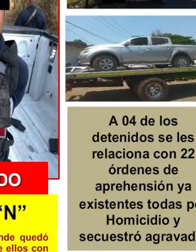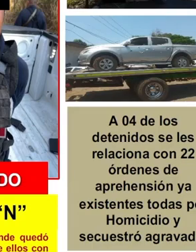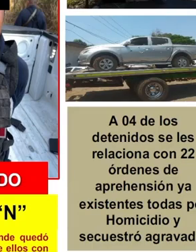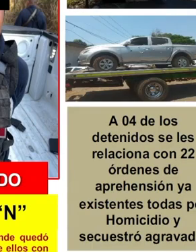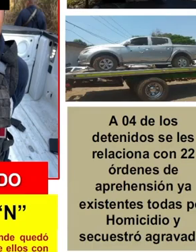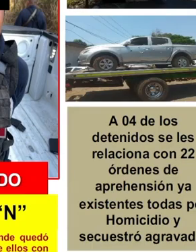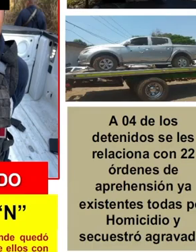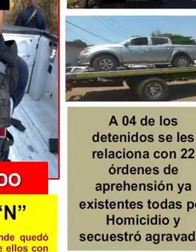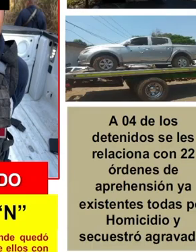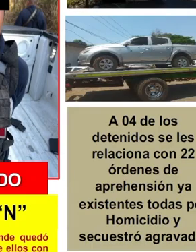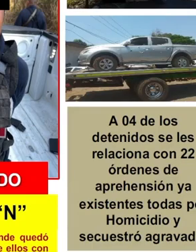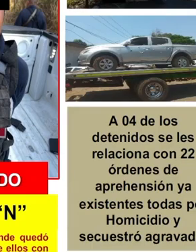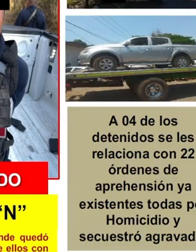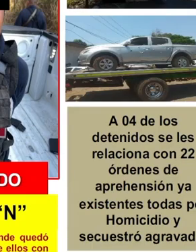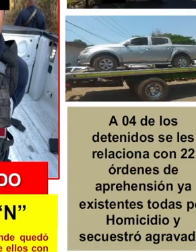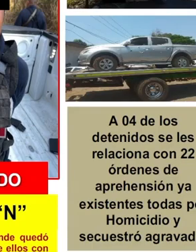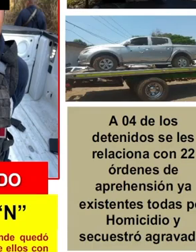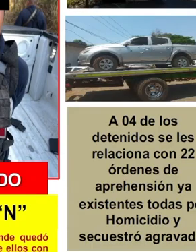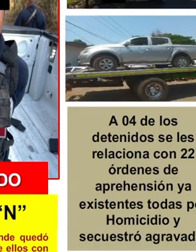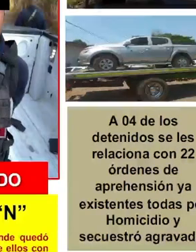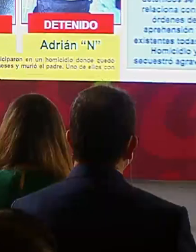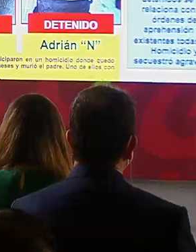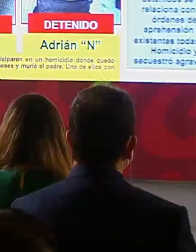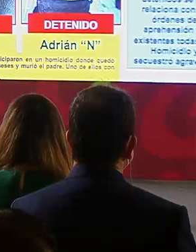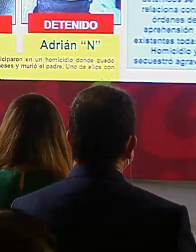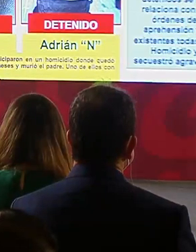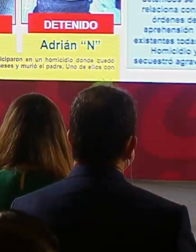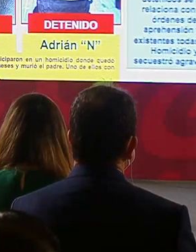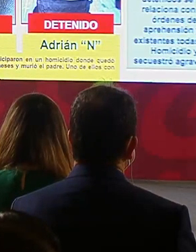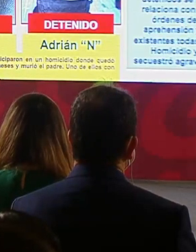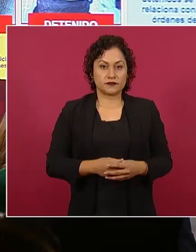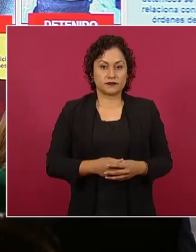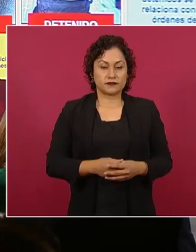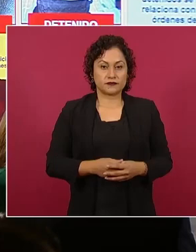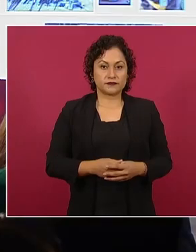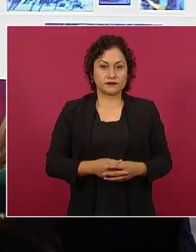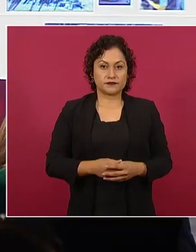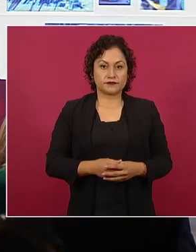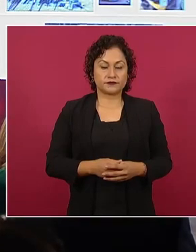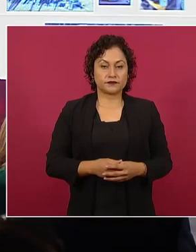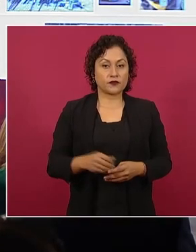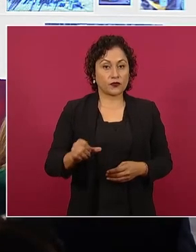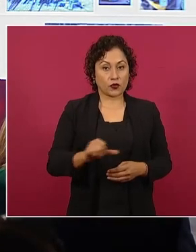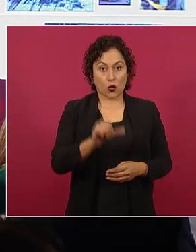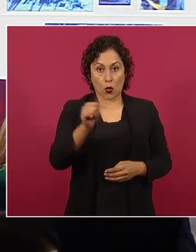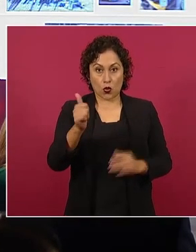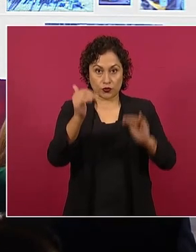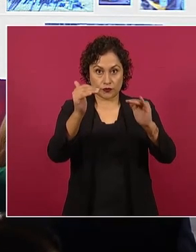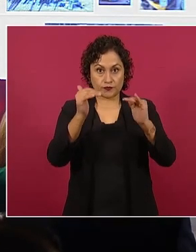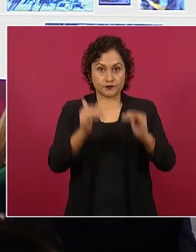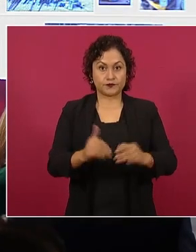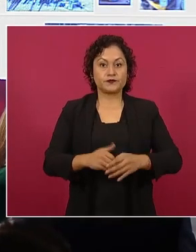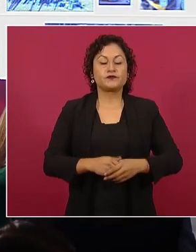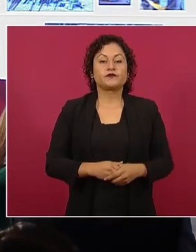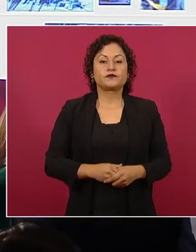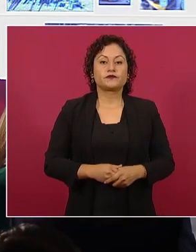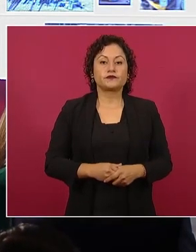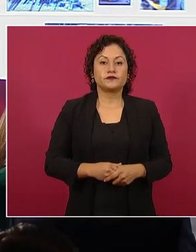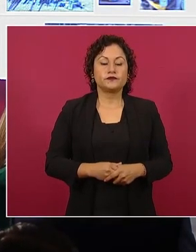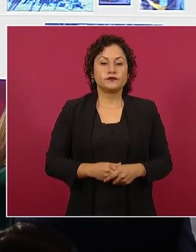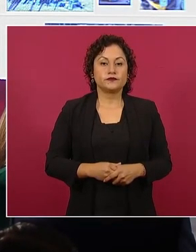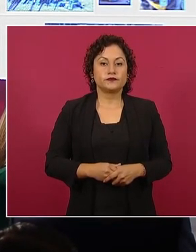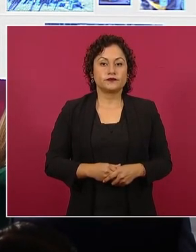generadores de violencia que han generado estos eventos criminales. También resaltar